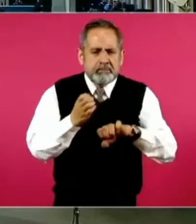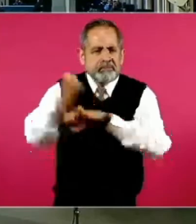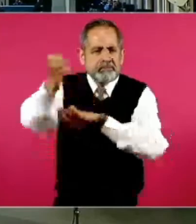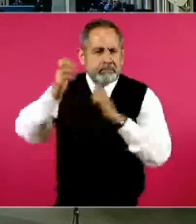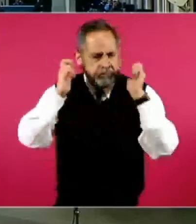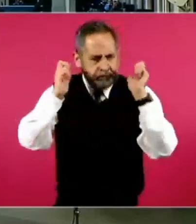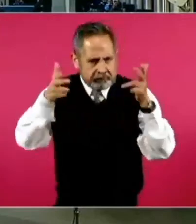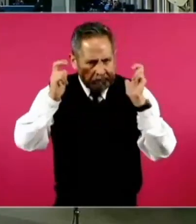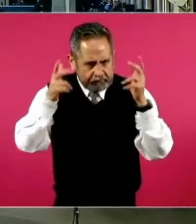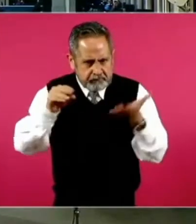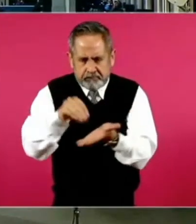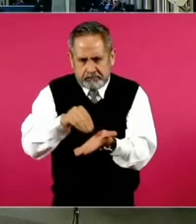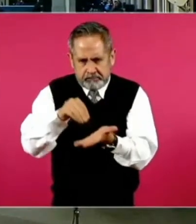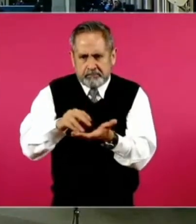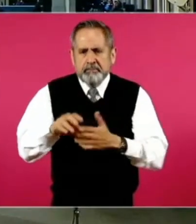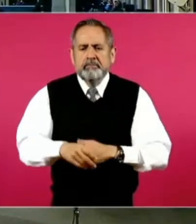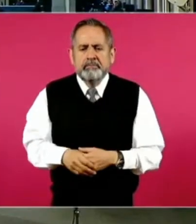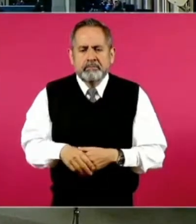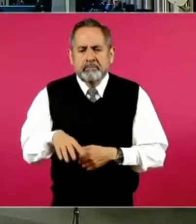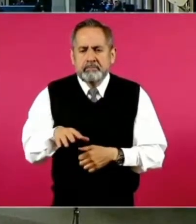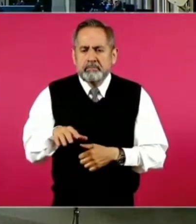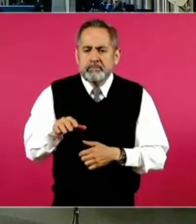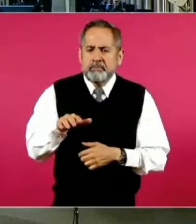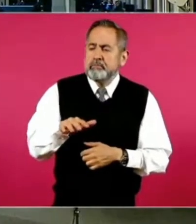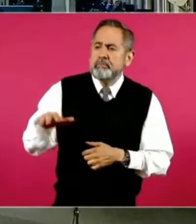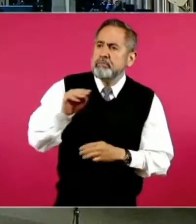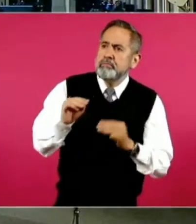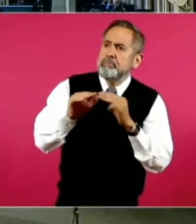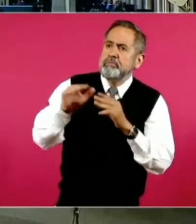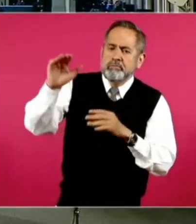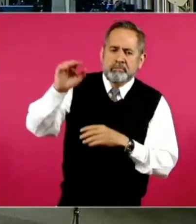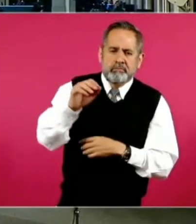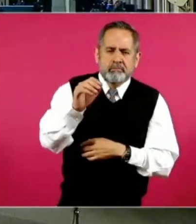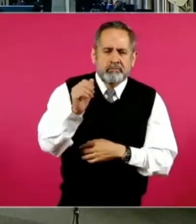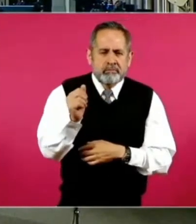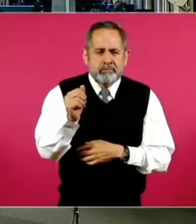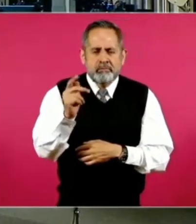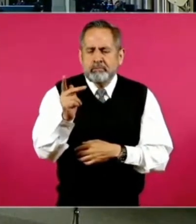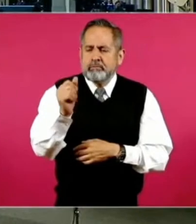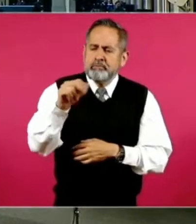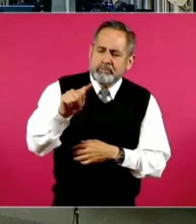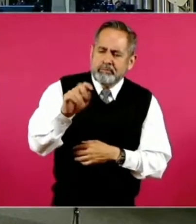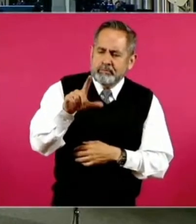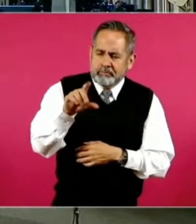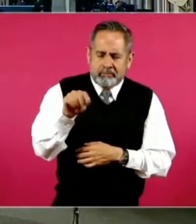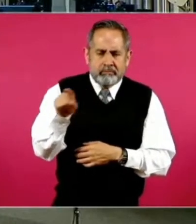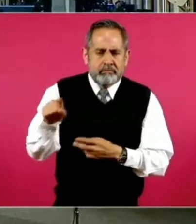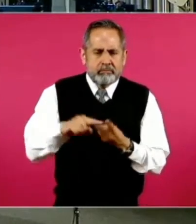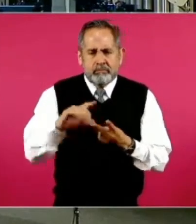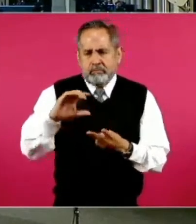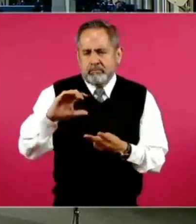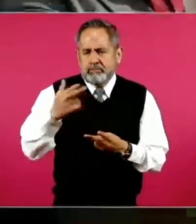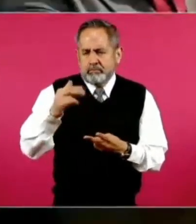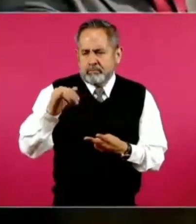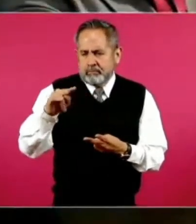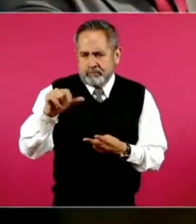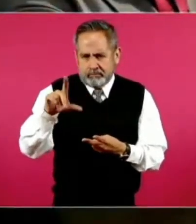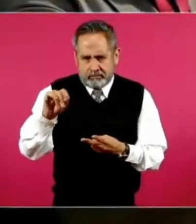Chiapas. Zona Altos, en la parte de Tzanimbolón, Panteló, Chenaló,